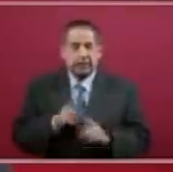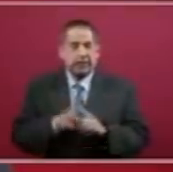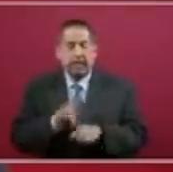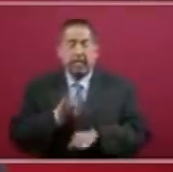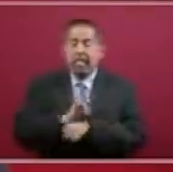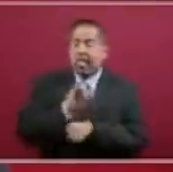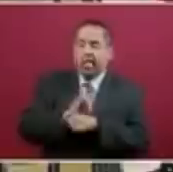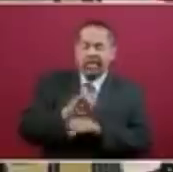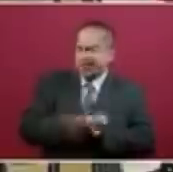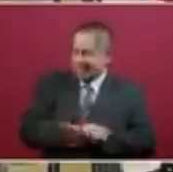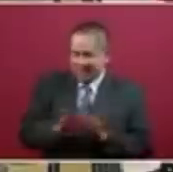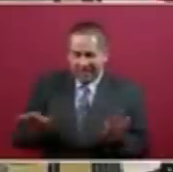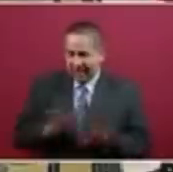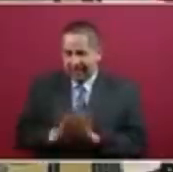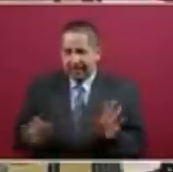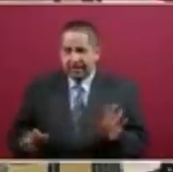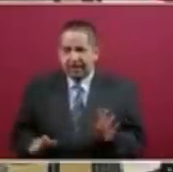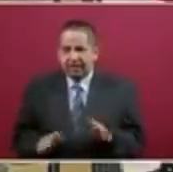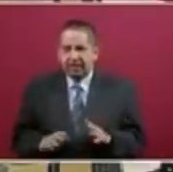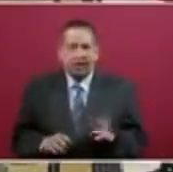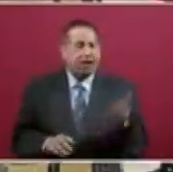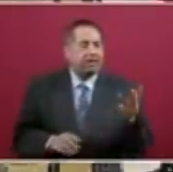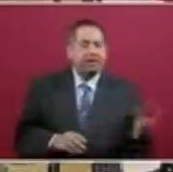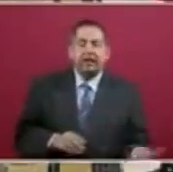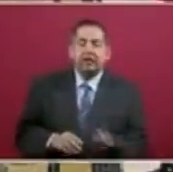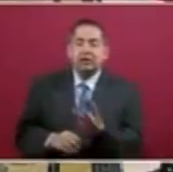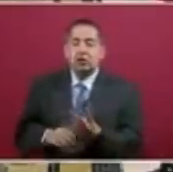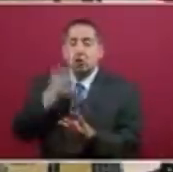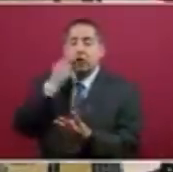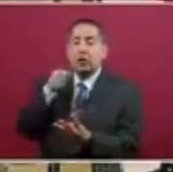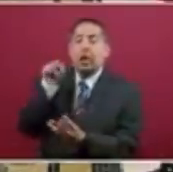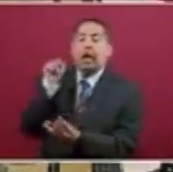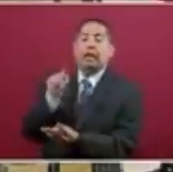simulación, no es decir, ahí va esta terna, pero